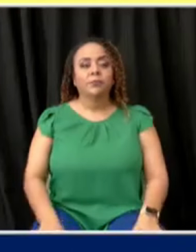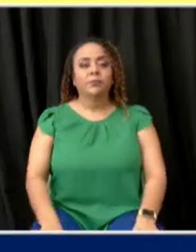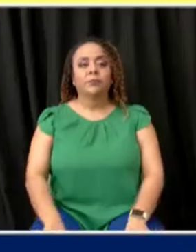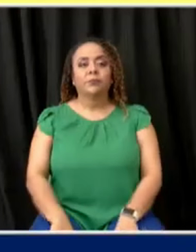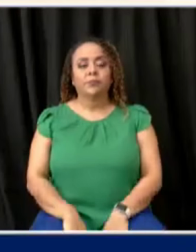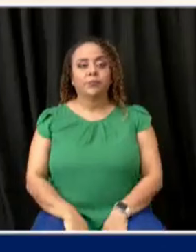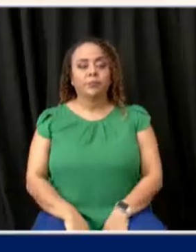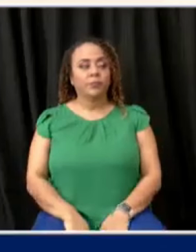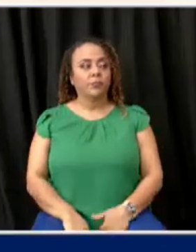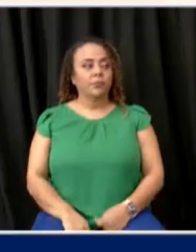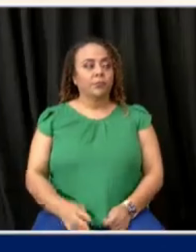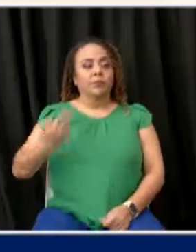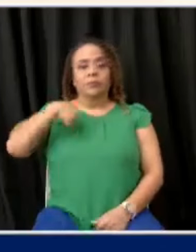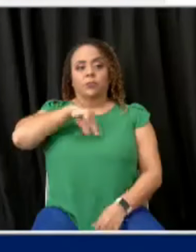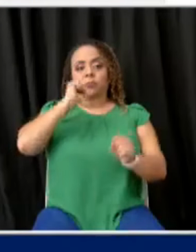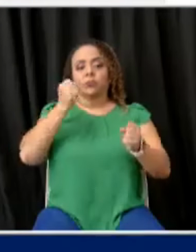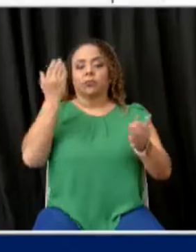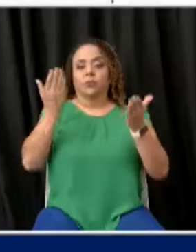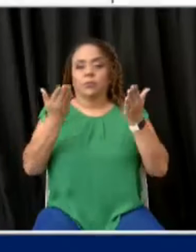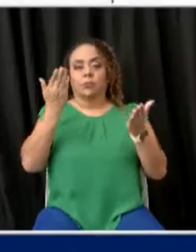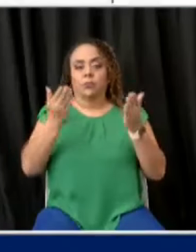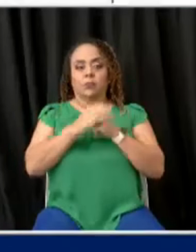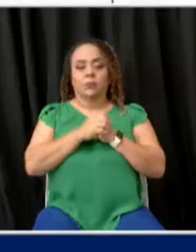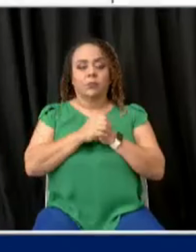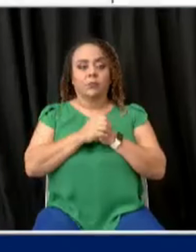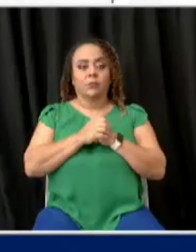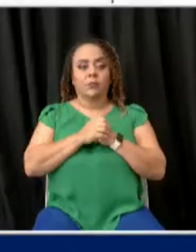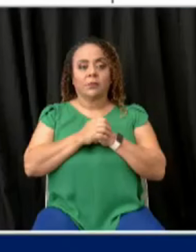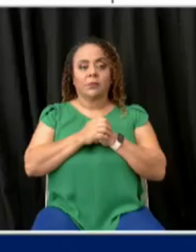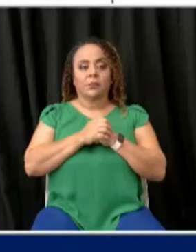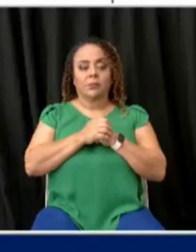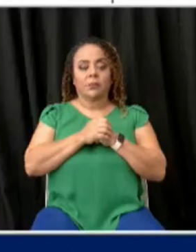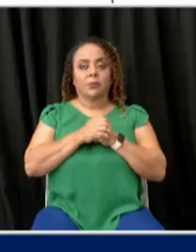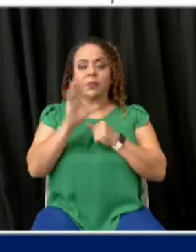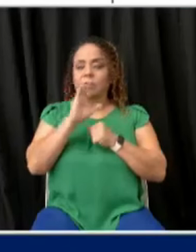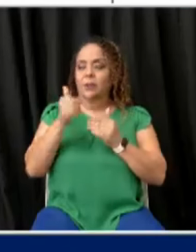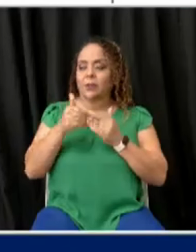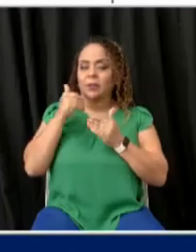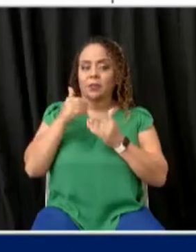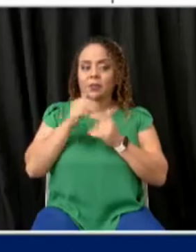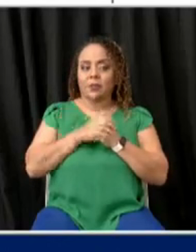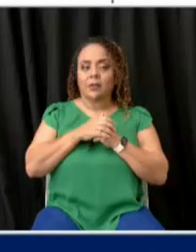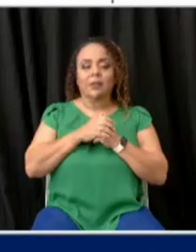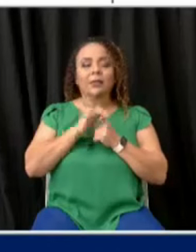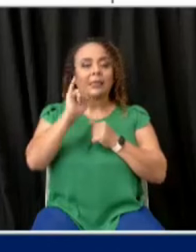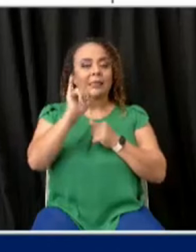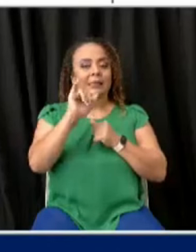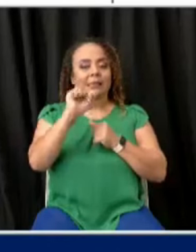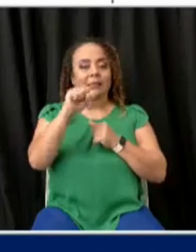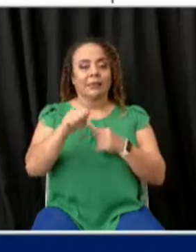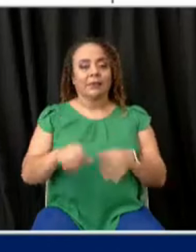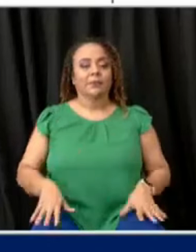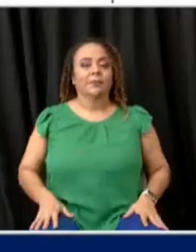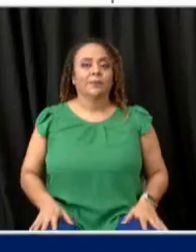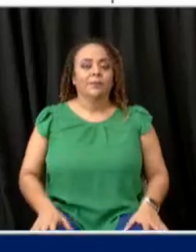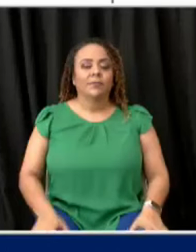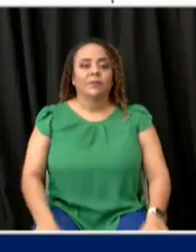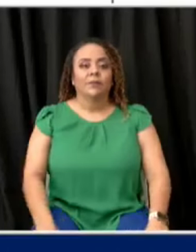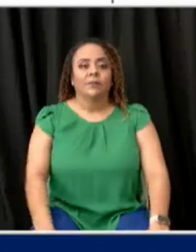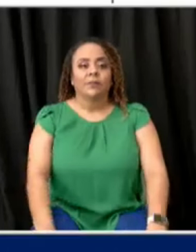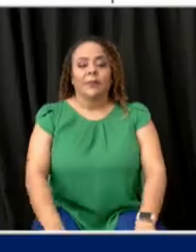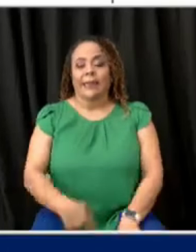donde nosotros podemos comparar, no, se brincaron una o me la brinqué yo, esa, exactamente,